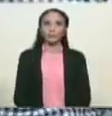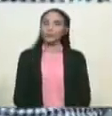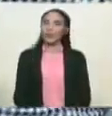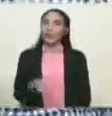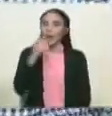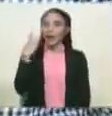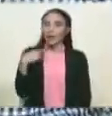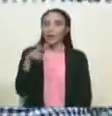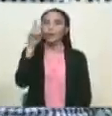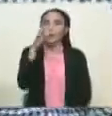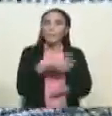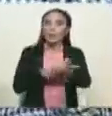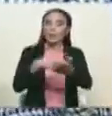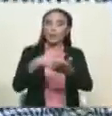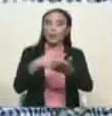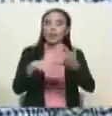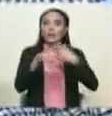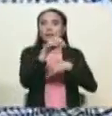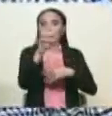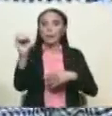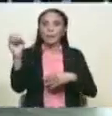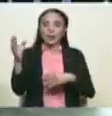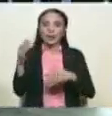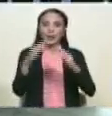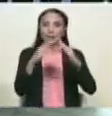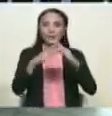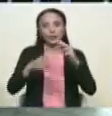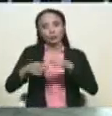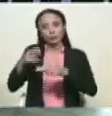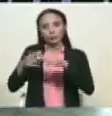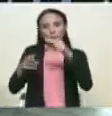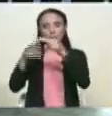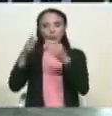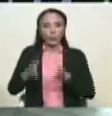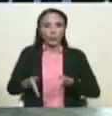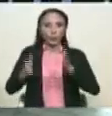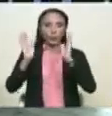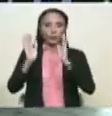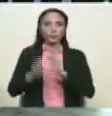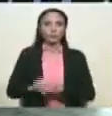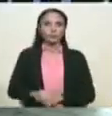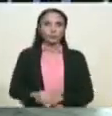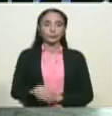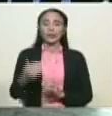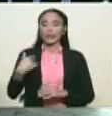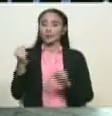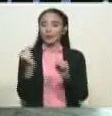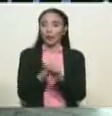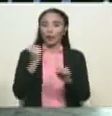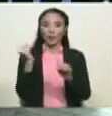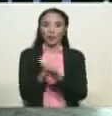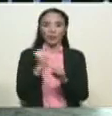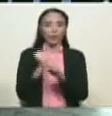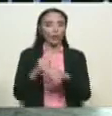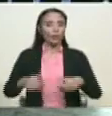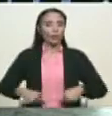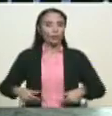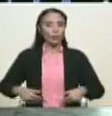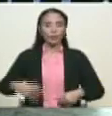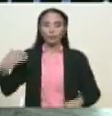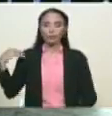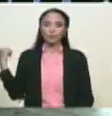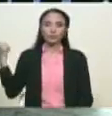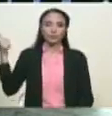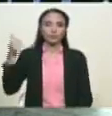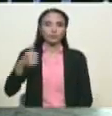a 2.100.000. ¿Ah? El camino recorrido ha sido intenso de trabajo, sacrificio. Ahora Ricardo